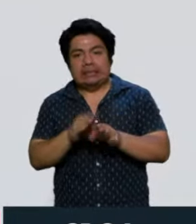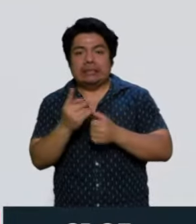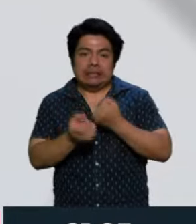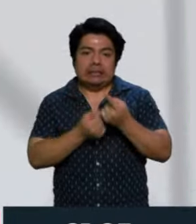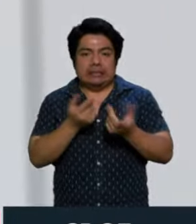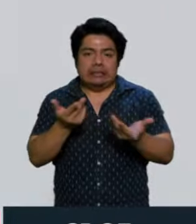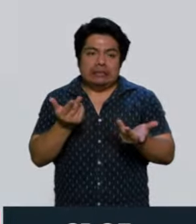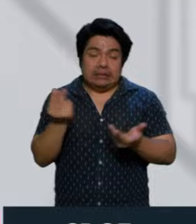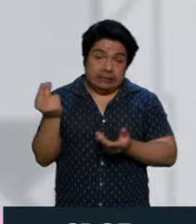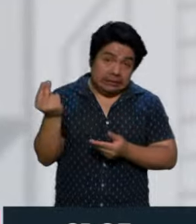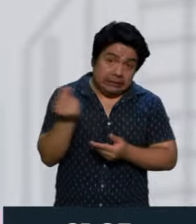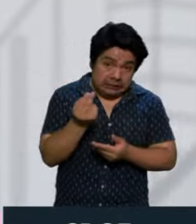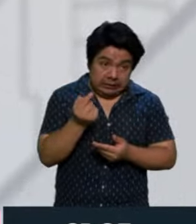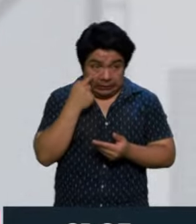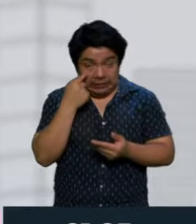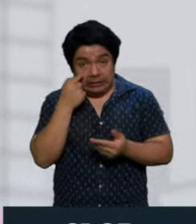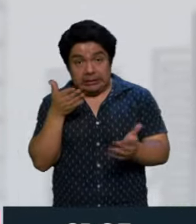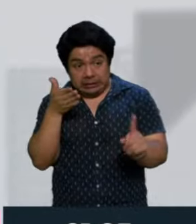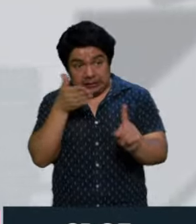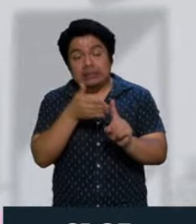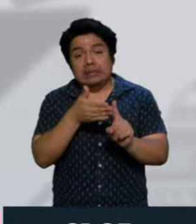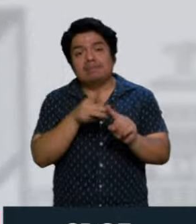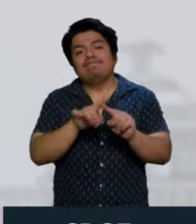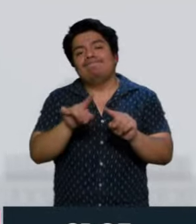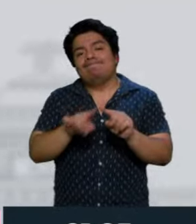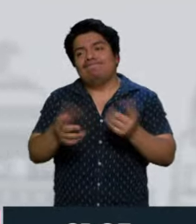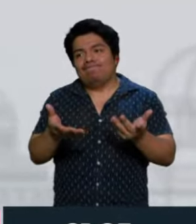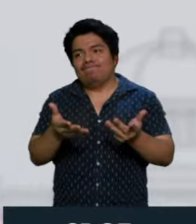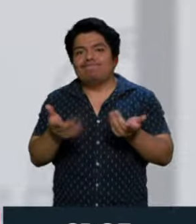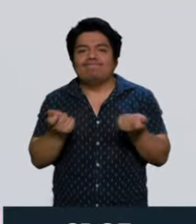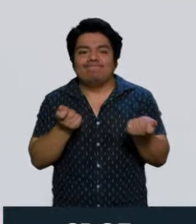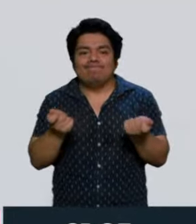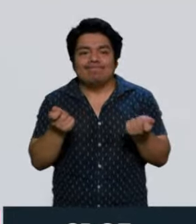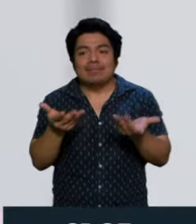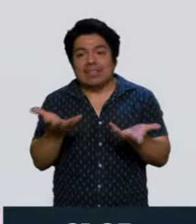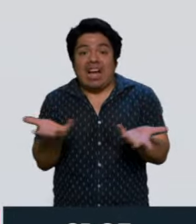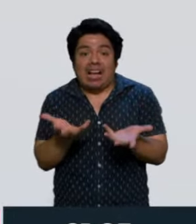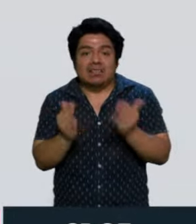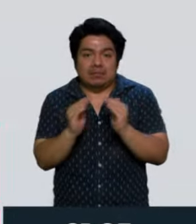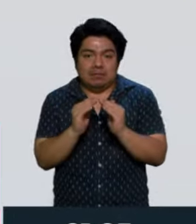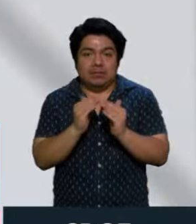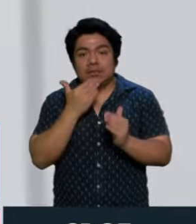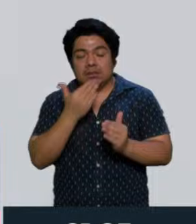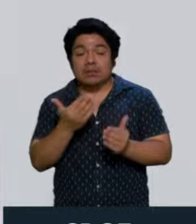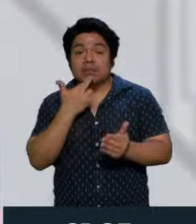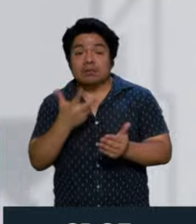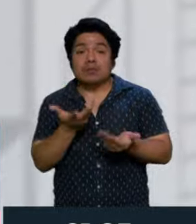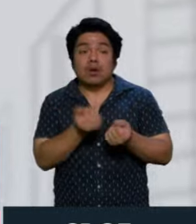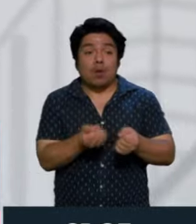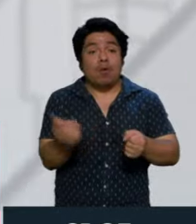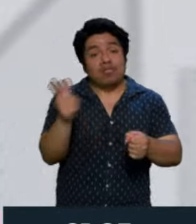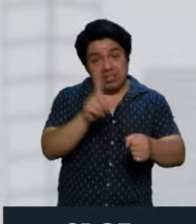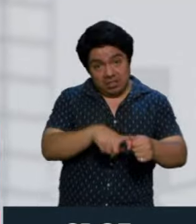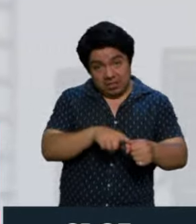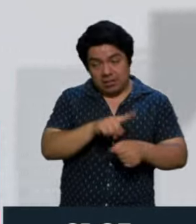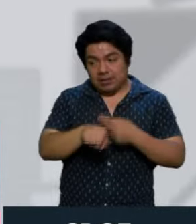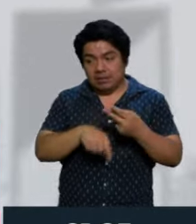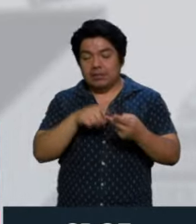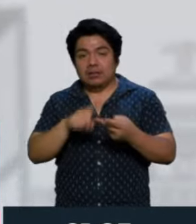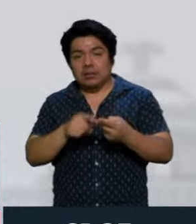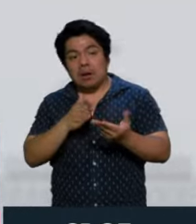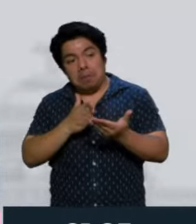consideramos deben de caminar los procesos de generación de vivienda tanto social,